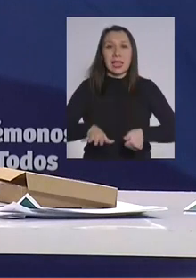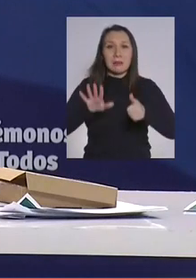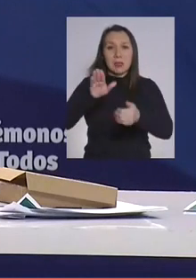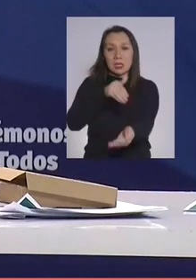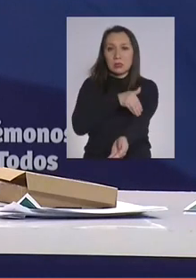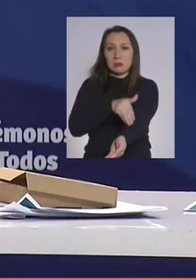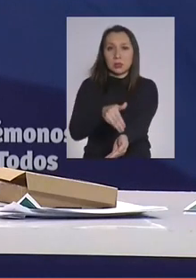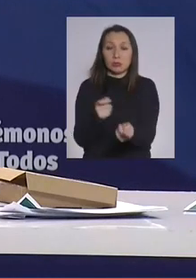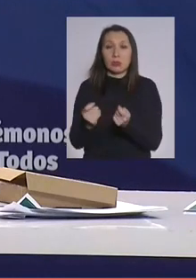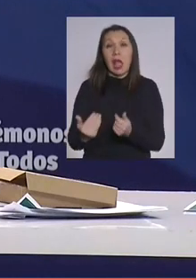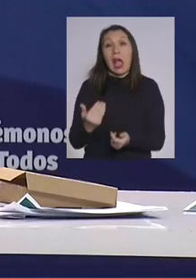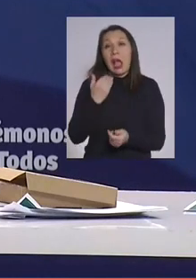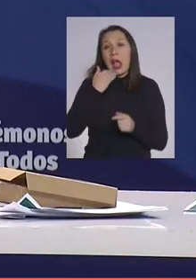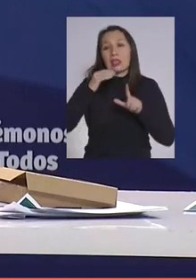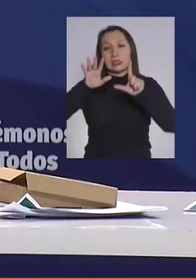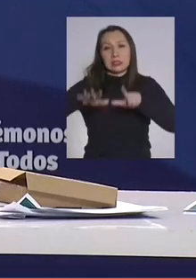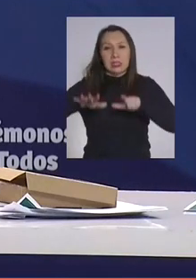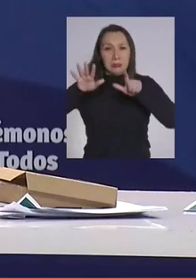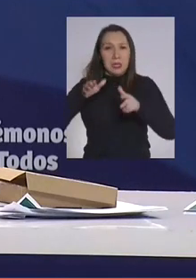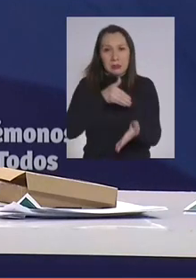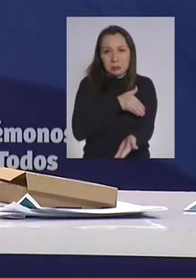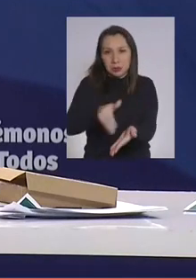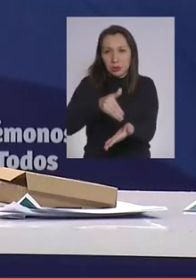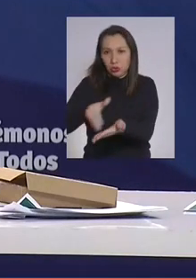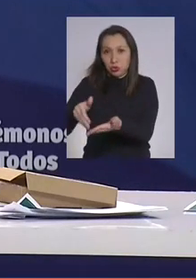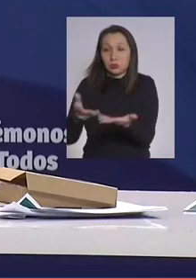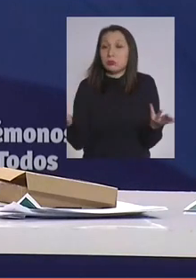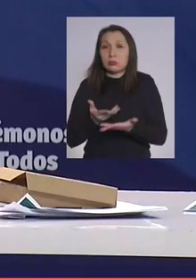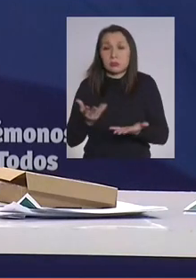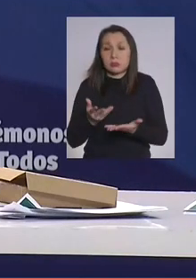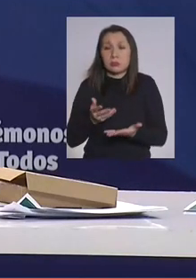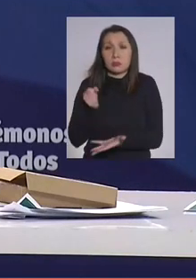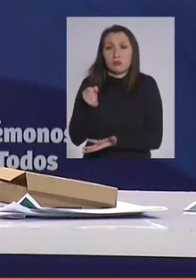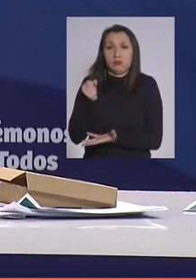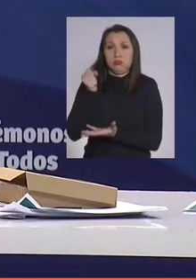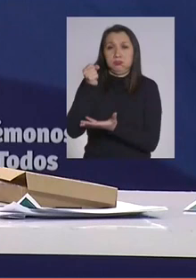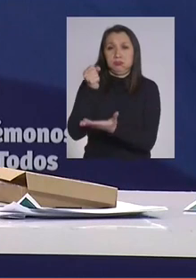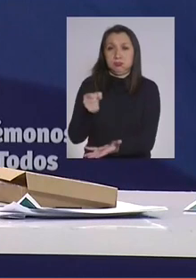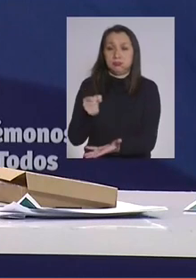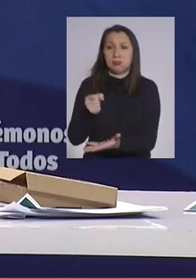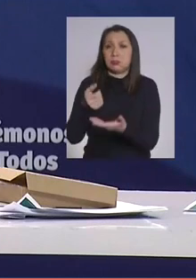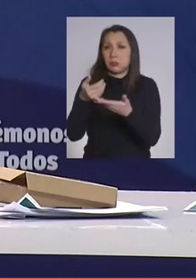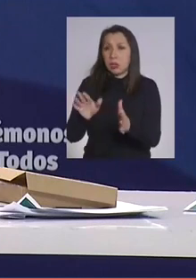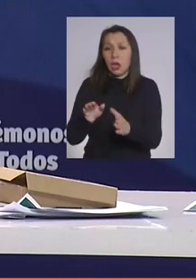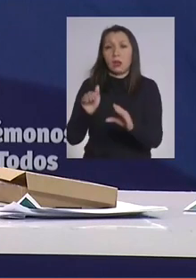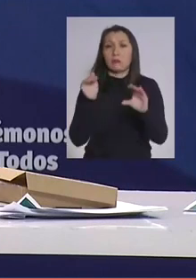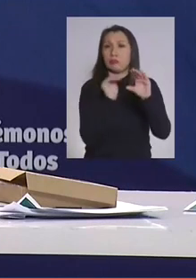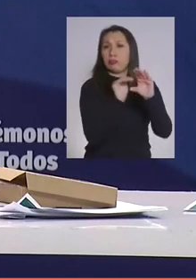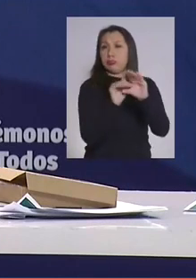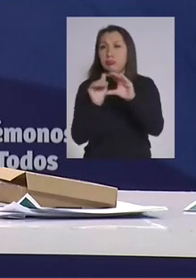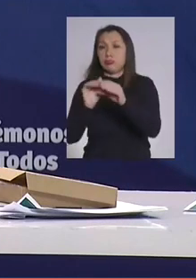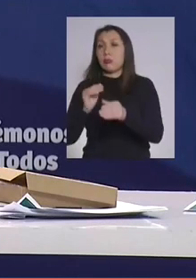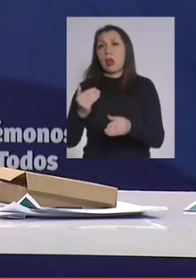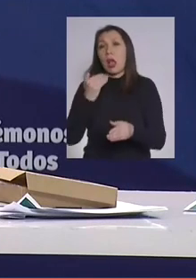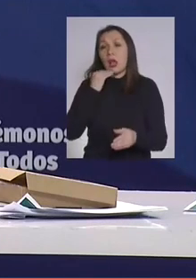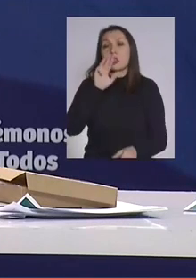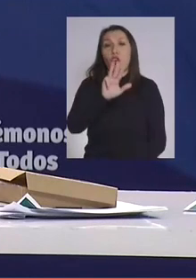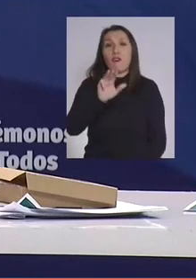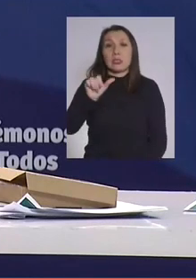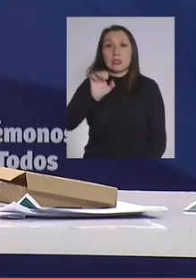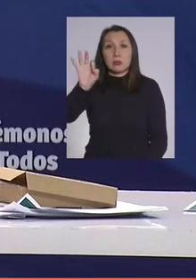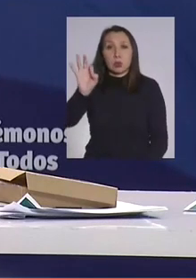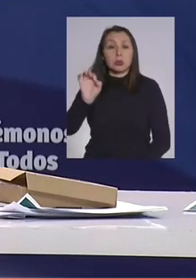millones de pesos casi 7 mil millones de pesos de los cuales está transferido el 96 por ciento y